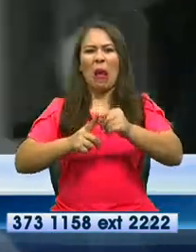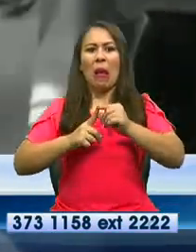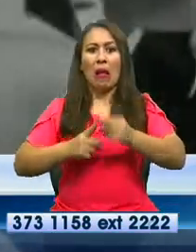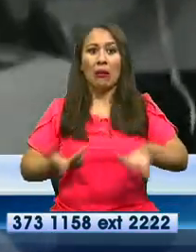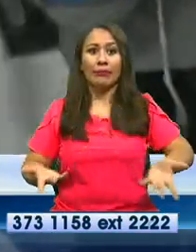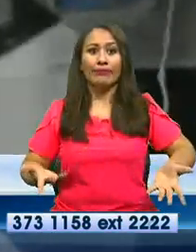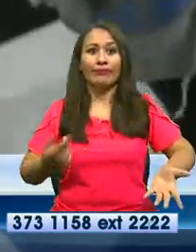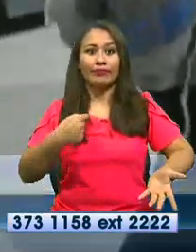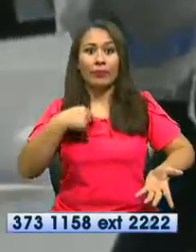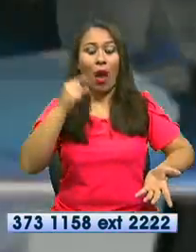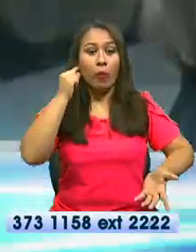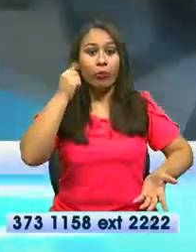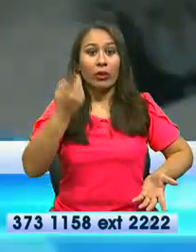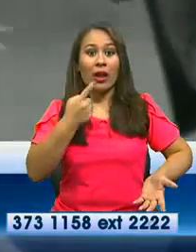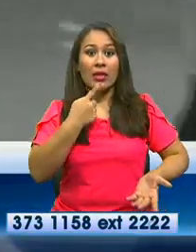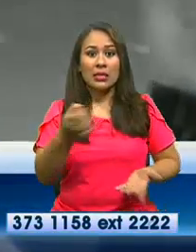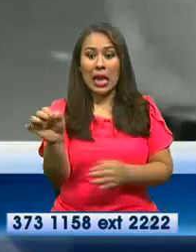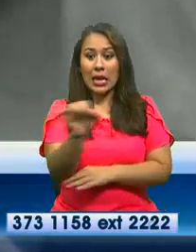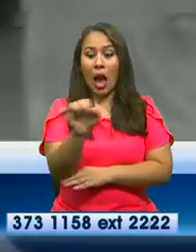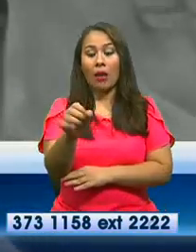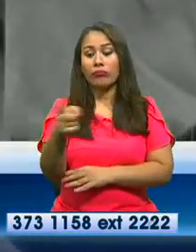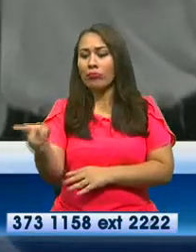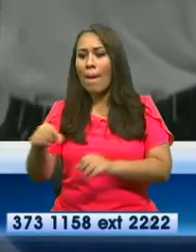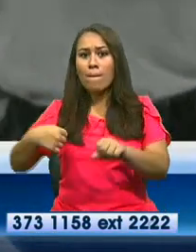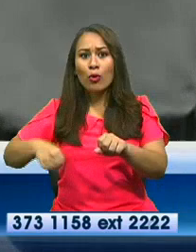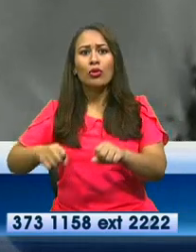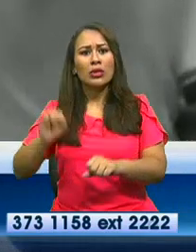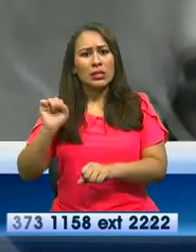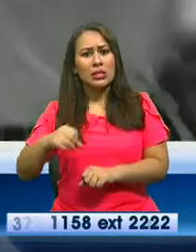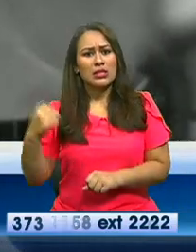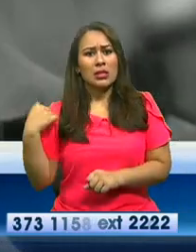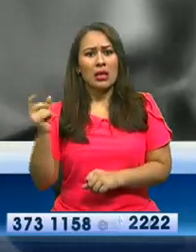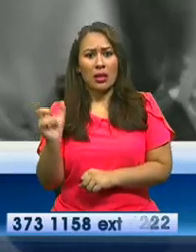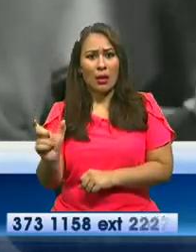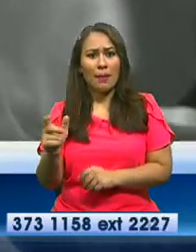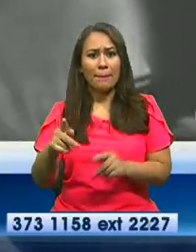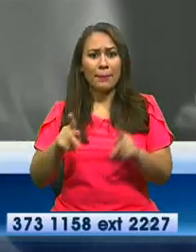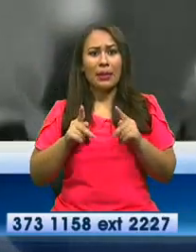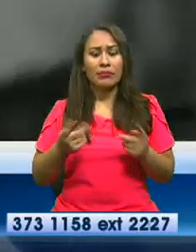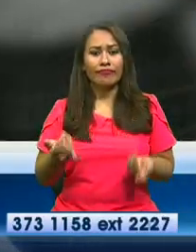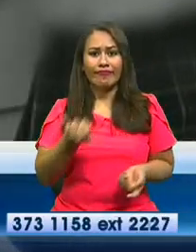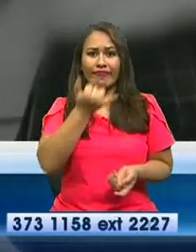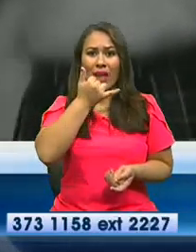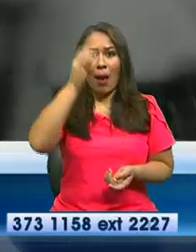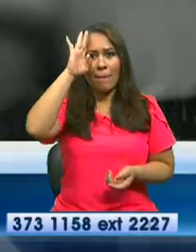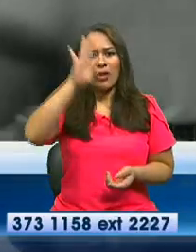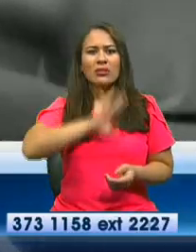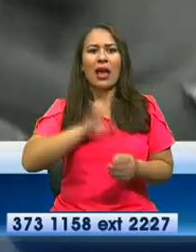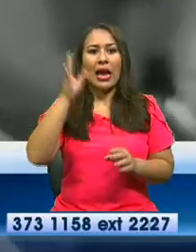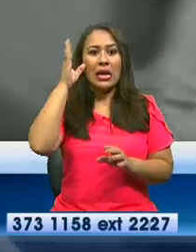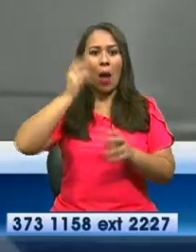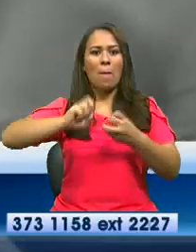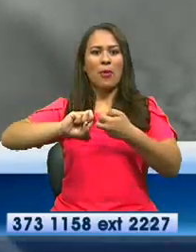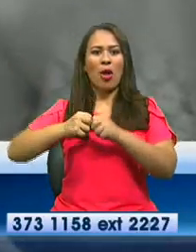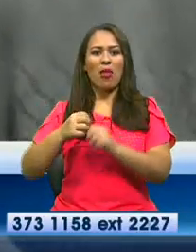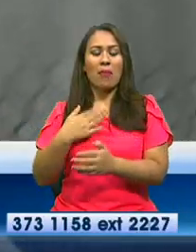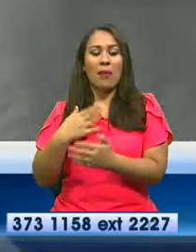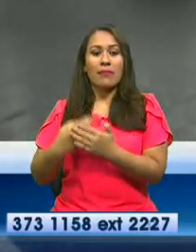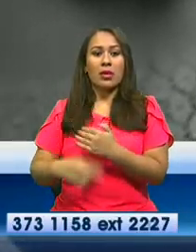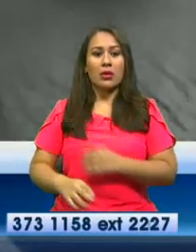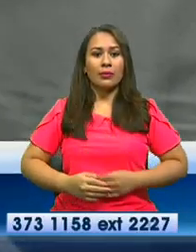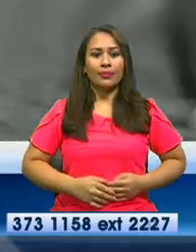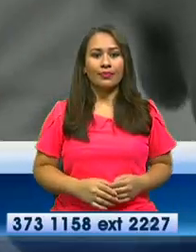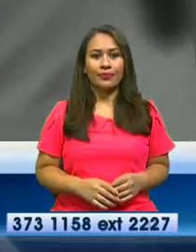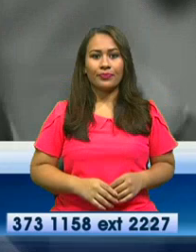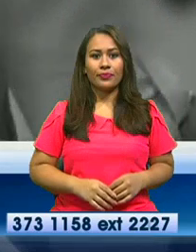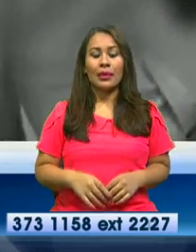mujer señala que el vehículo es legal y que la acción del policía respondería a una rencilla que mantiene con su hijo, quien llevaba